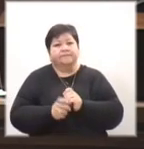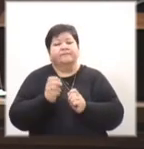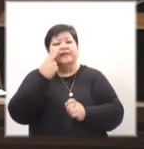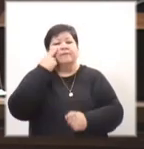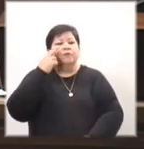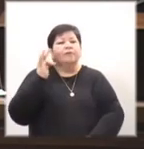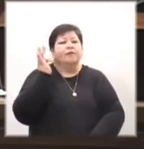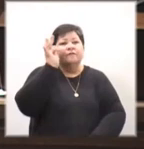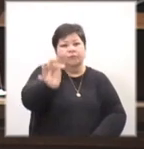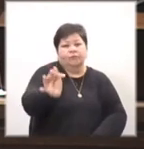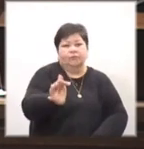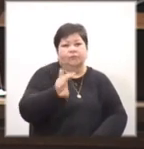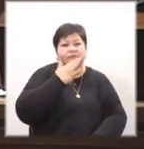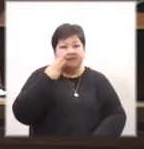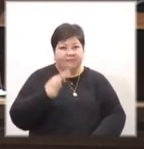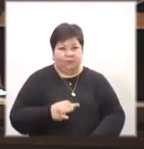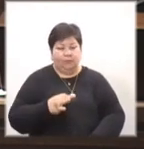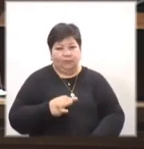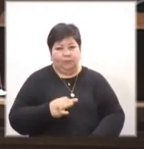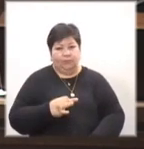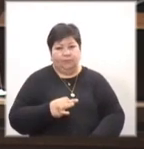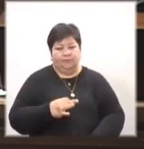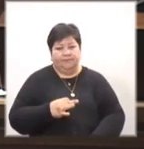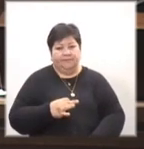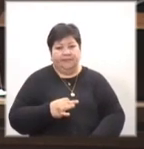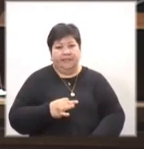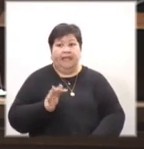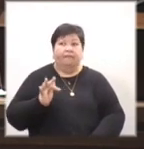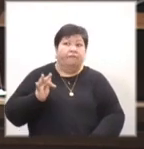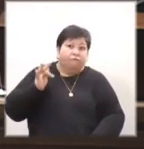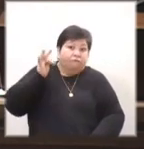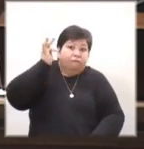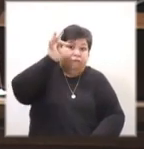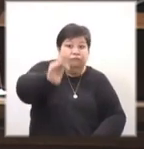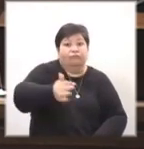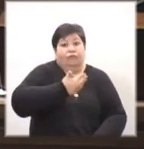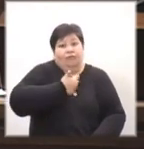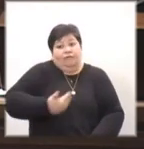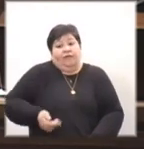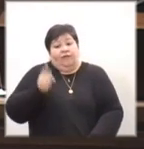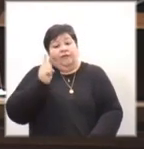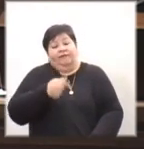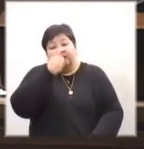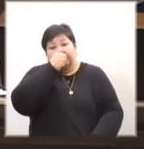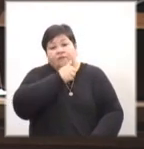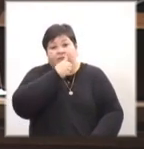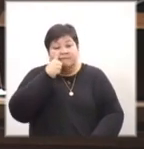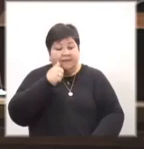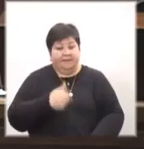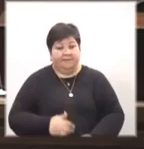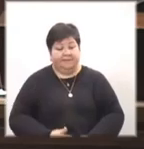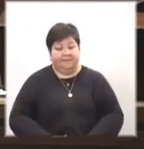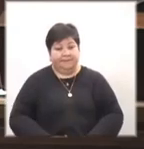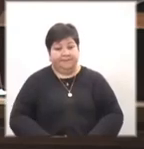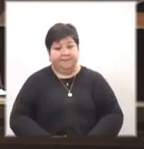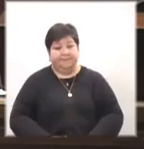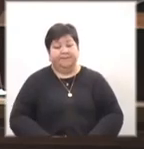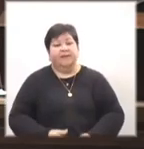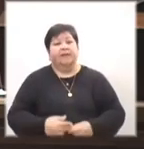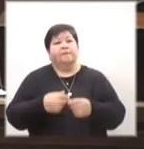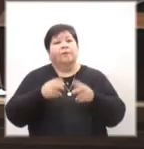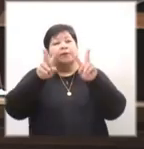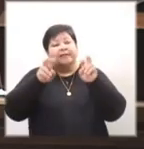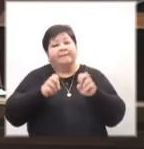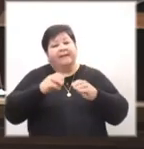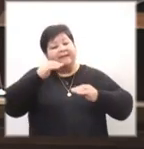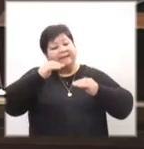seguramente en el gobierno de turno, llegado el momento, tendrá que resolver. Por razones de equidad, a